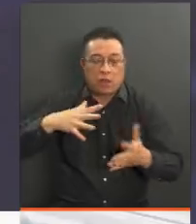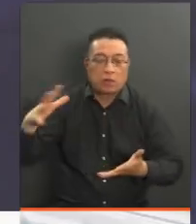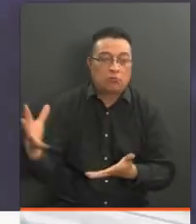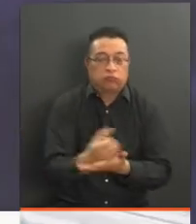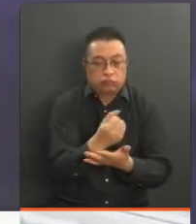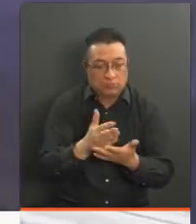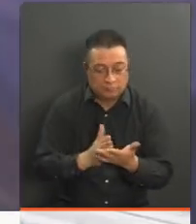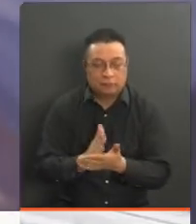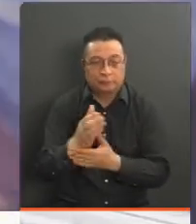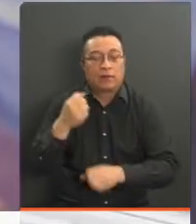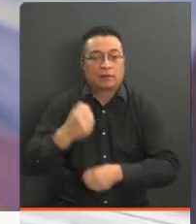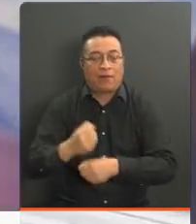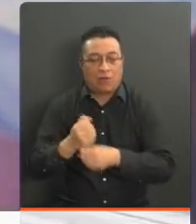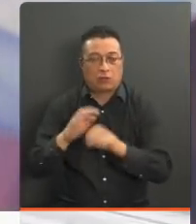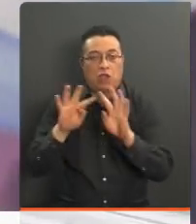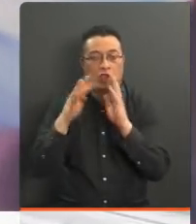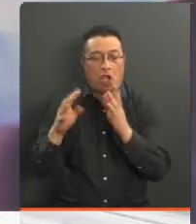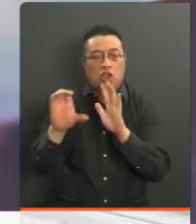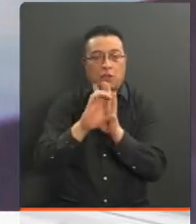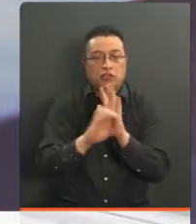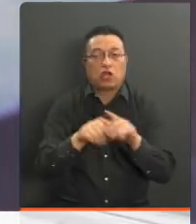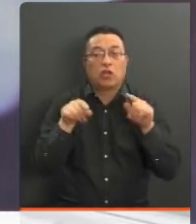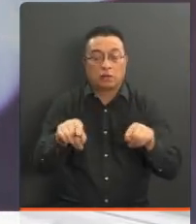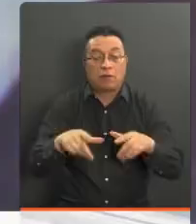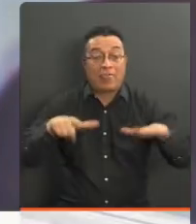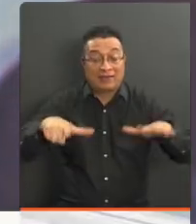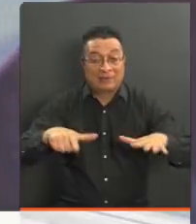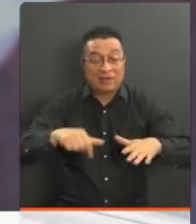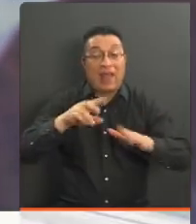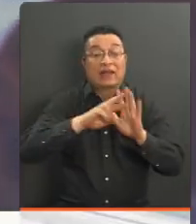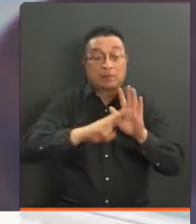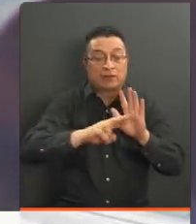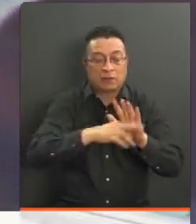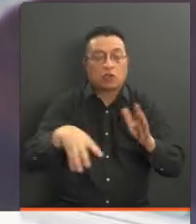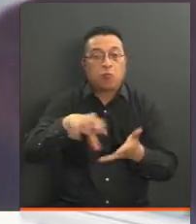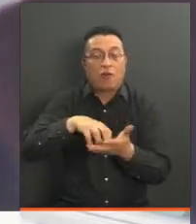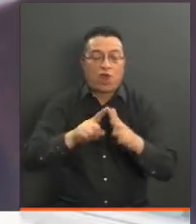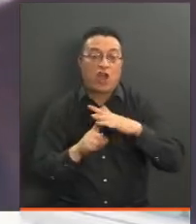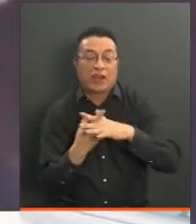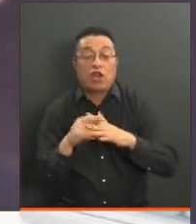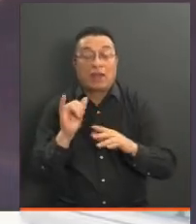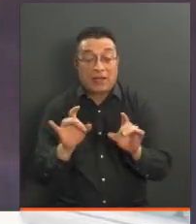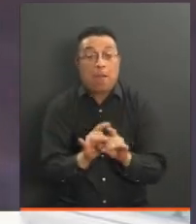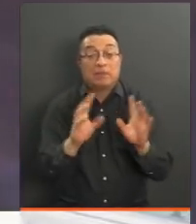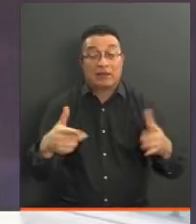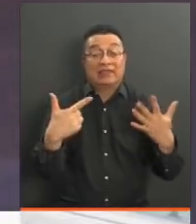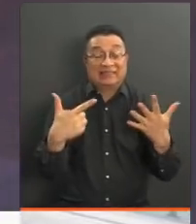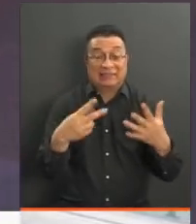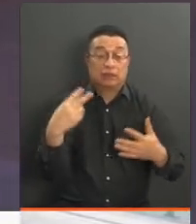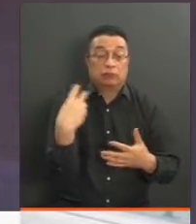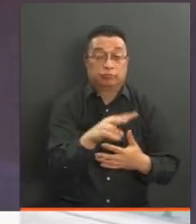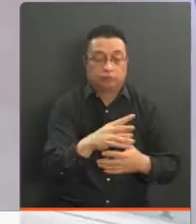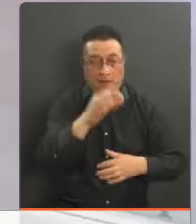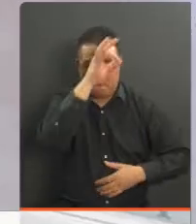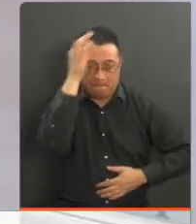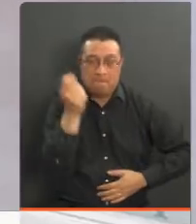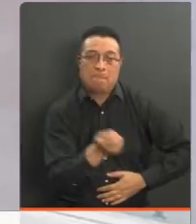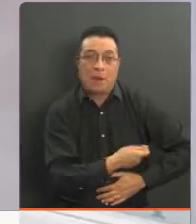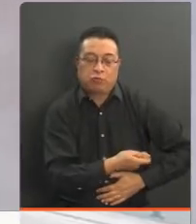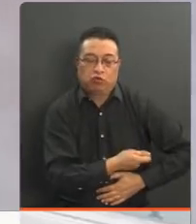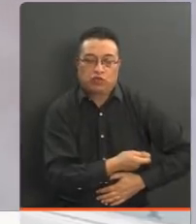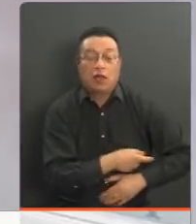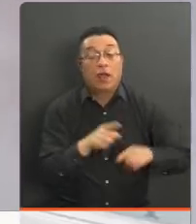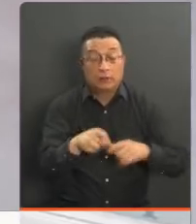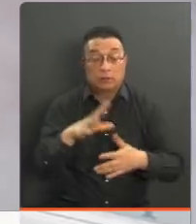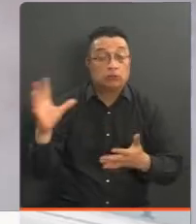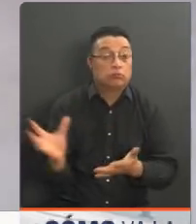el trabajo de la Convención. Para los 17 representantes de pueblos originarios y en particular para los 7 del pueblo mapuche. Esto se logró